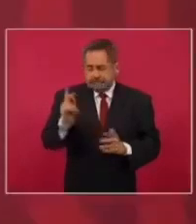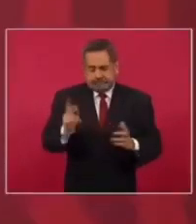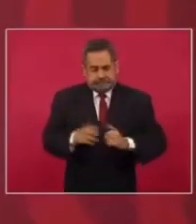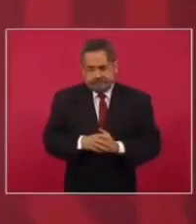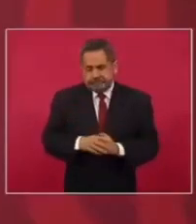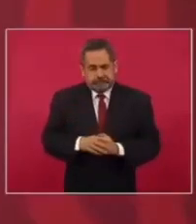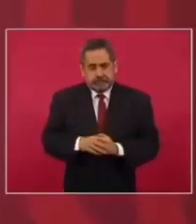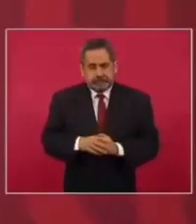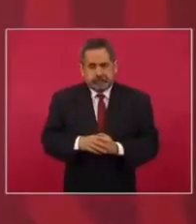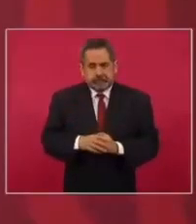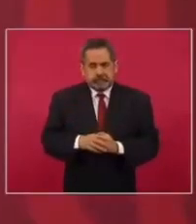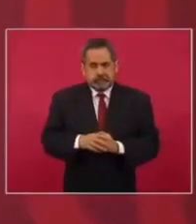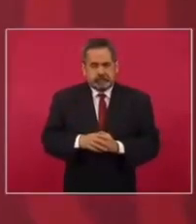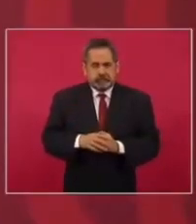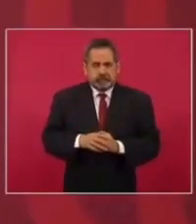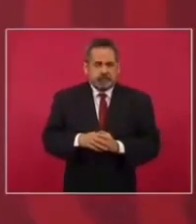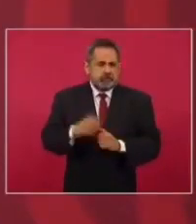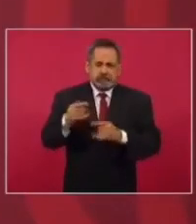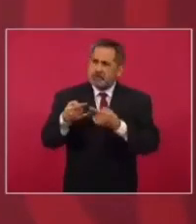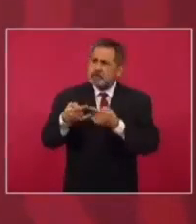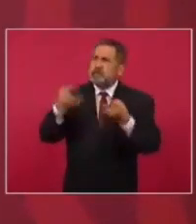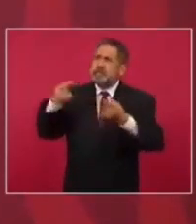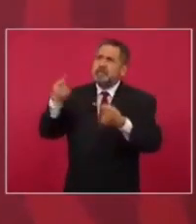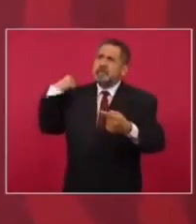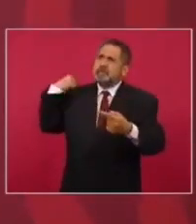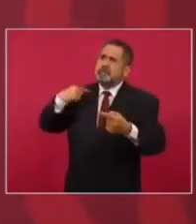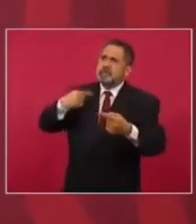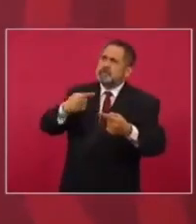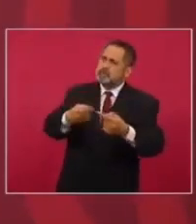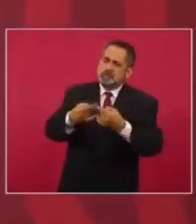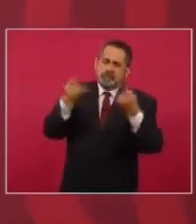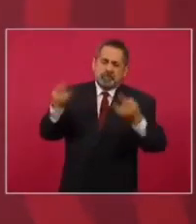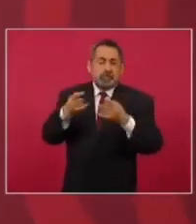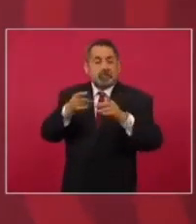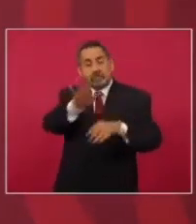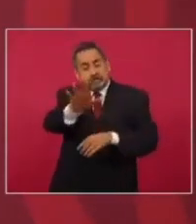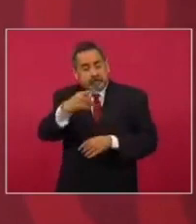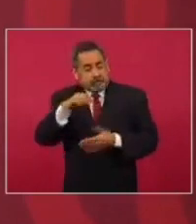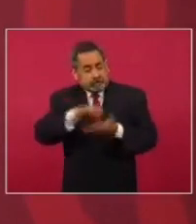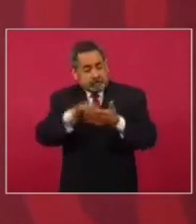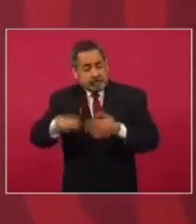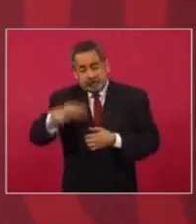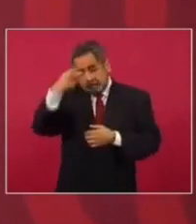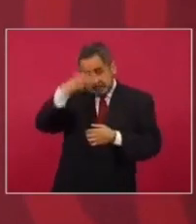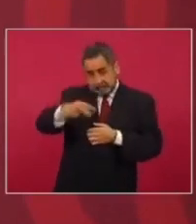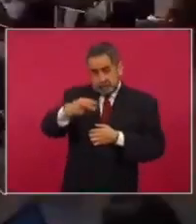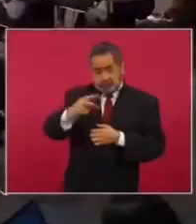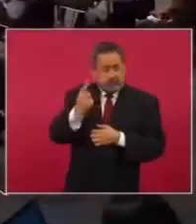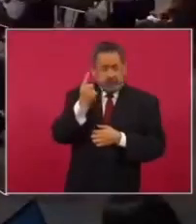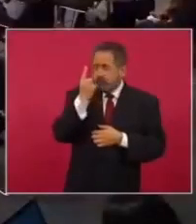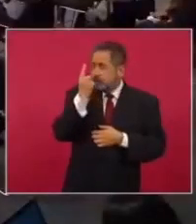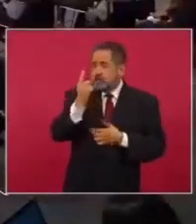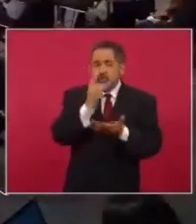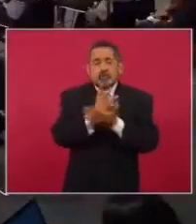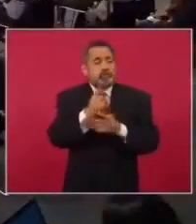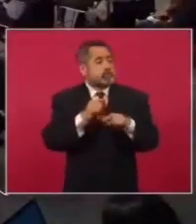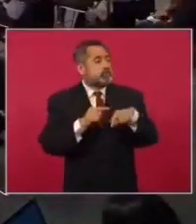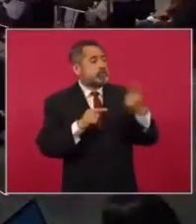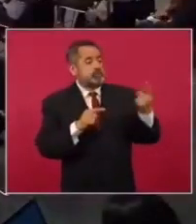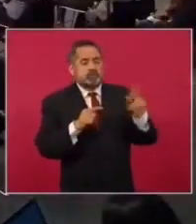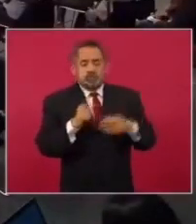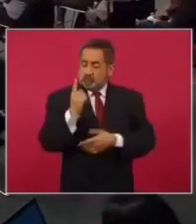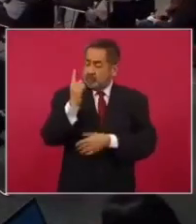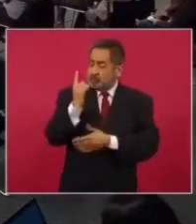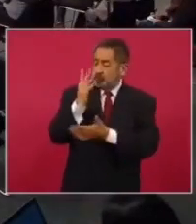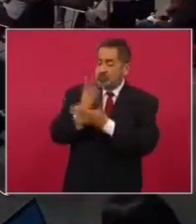tenemos muchísimos antecedentes méxico fue el único país que votó en